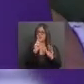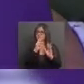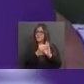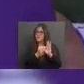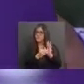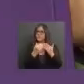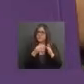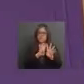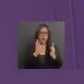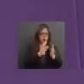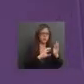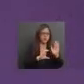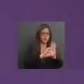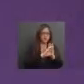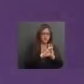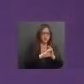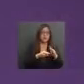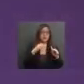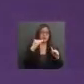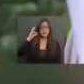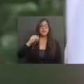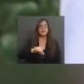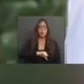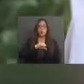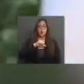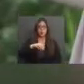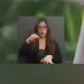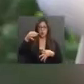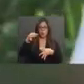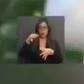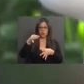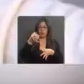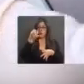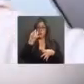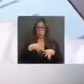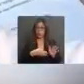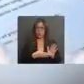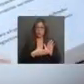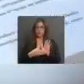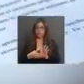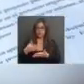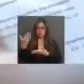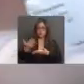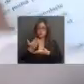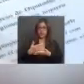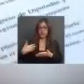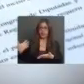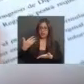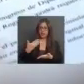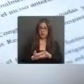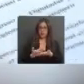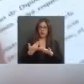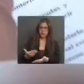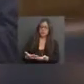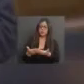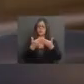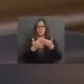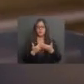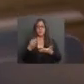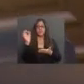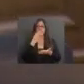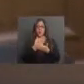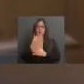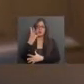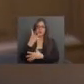las personas que se encuentran, digamos, que realizan las mismas actividades dentro del mundo del agro, etcétera. Y por ahí van circulando las ideas, más